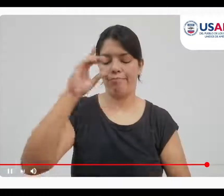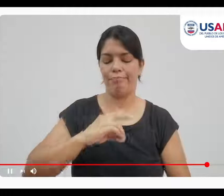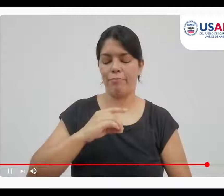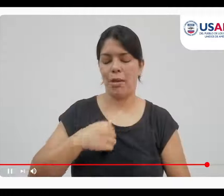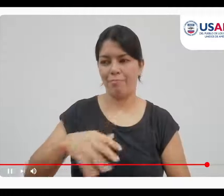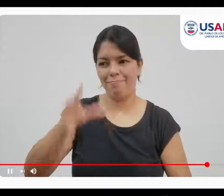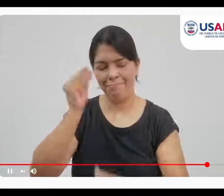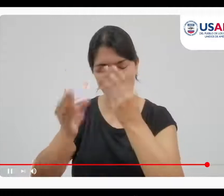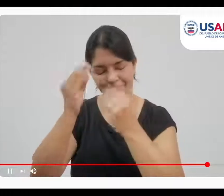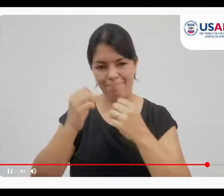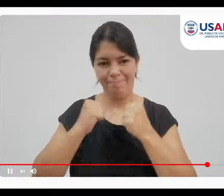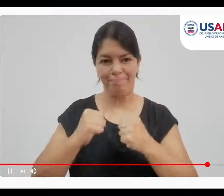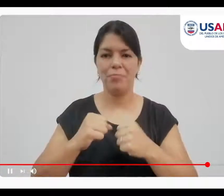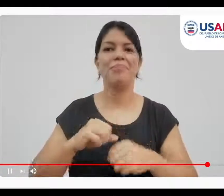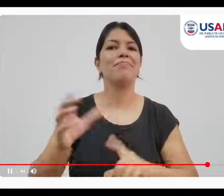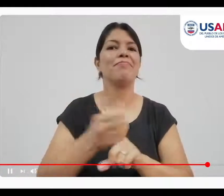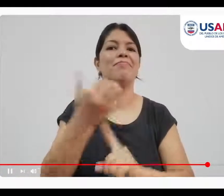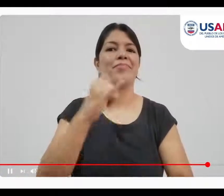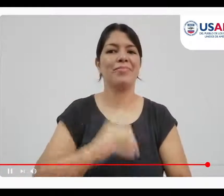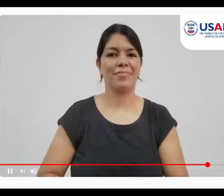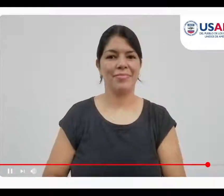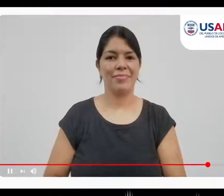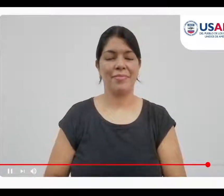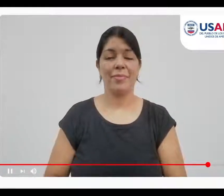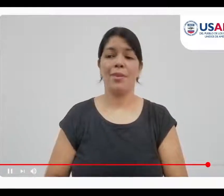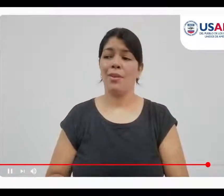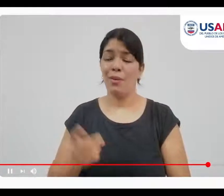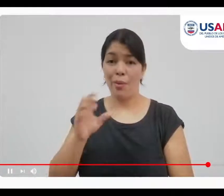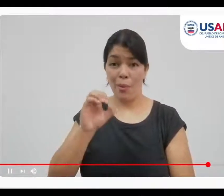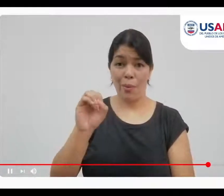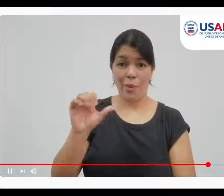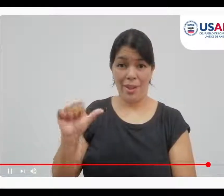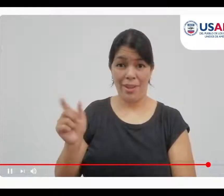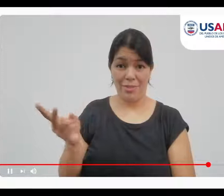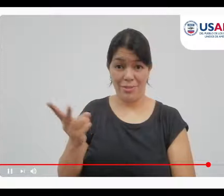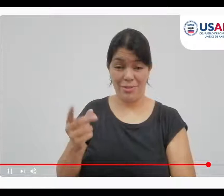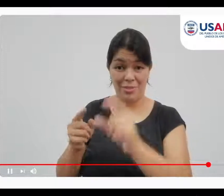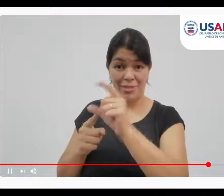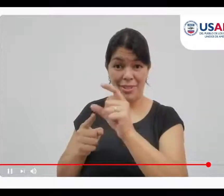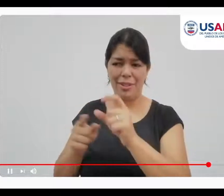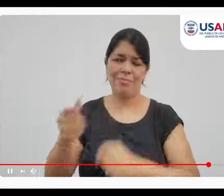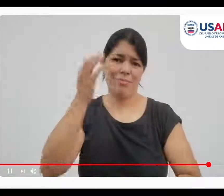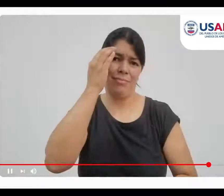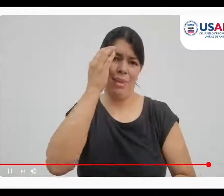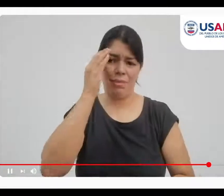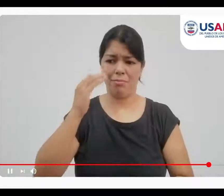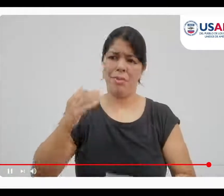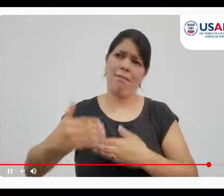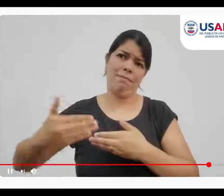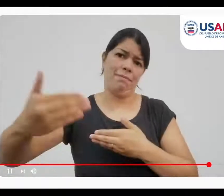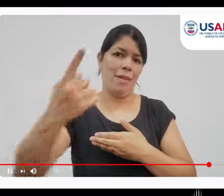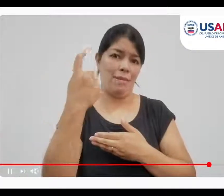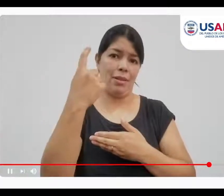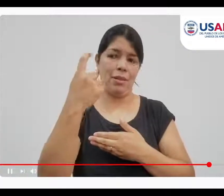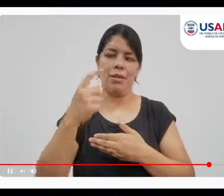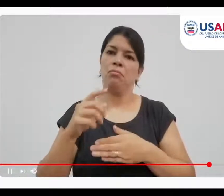lo logré. Después de varios años de lucha, Ludwig y Juana hoy son conscientes que falta mucho camino por recorrer, pero están seguros que gracias a su trabajo